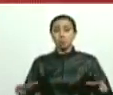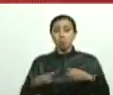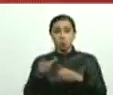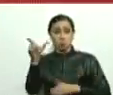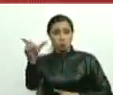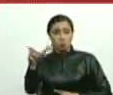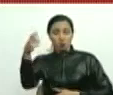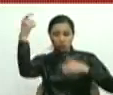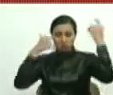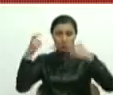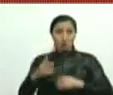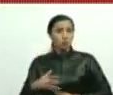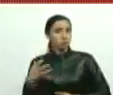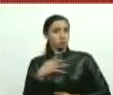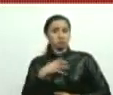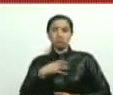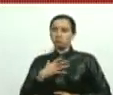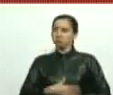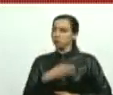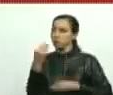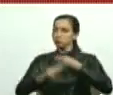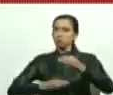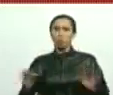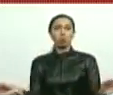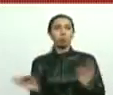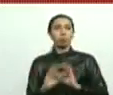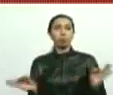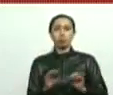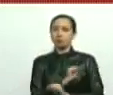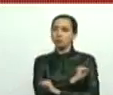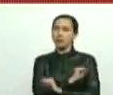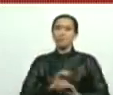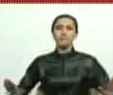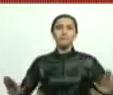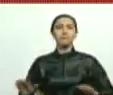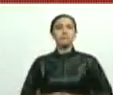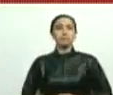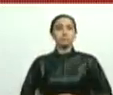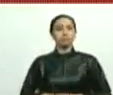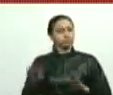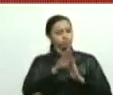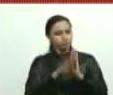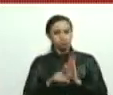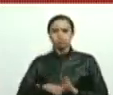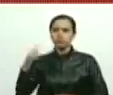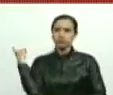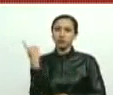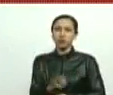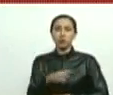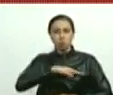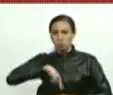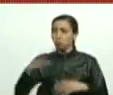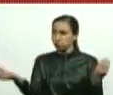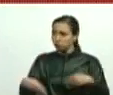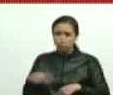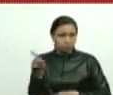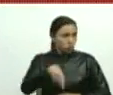eso no puede ocurrir ni debe ocurrir jamás. Son las reglas de juego. ¿Estamos de acuerdo con eso,